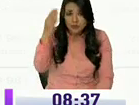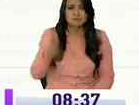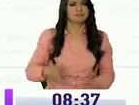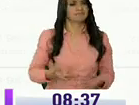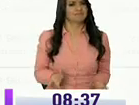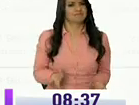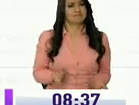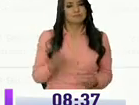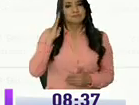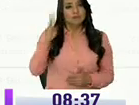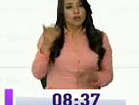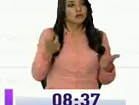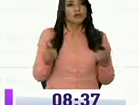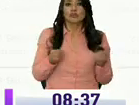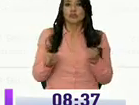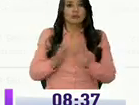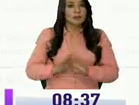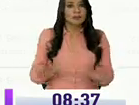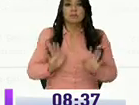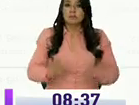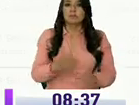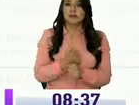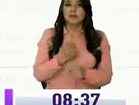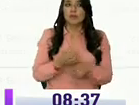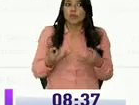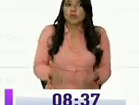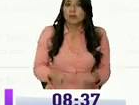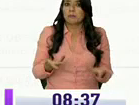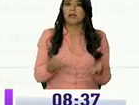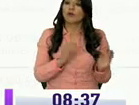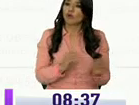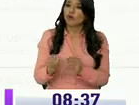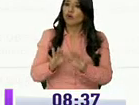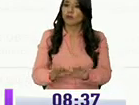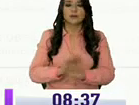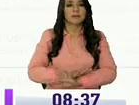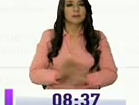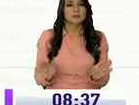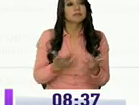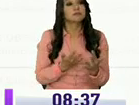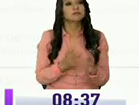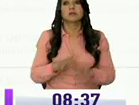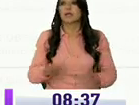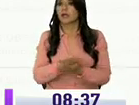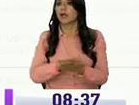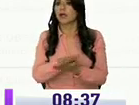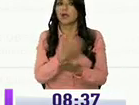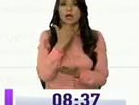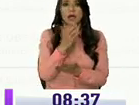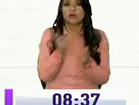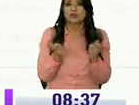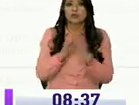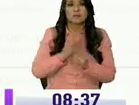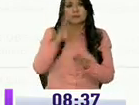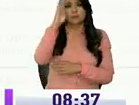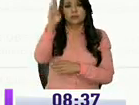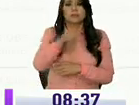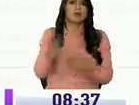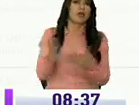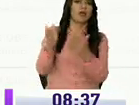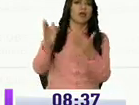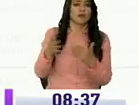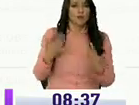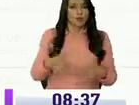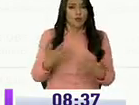Ellos fueron a cumplir también con su labor, pues, que es restablecer el orden, esperar que no se generen este tipo de violencia, pero